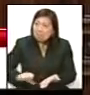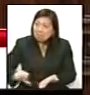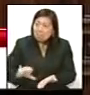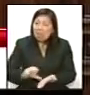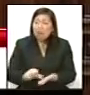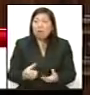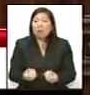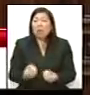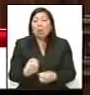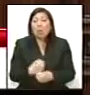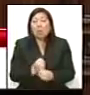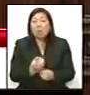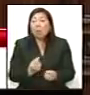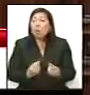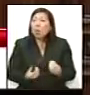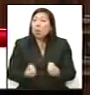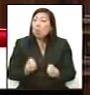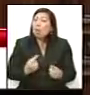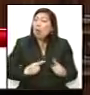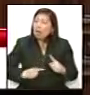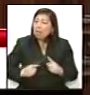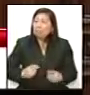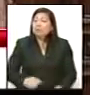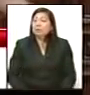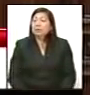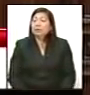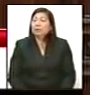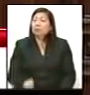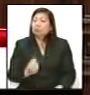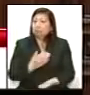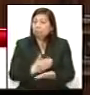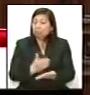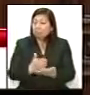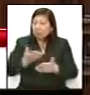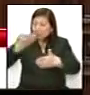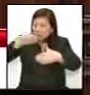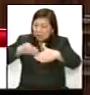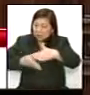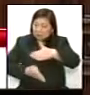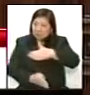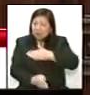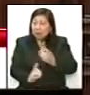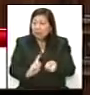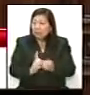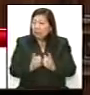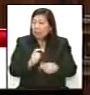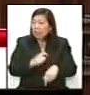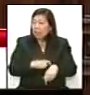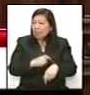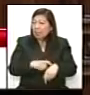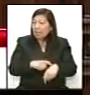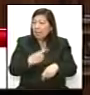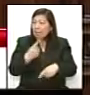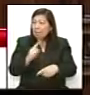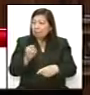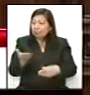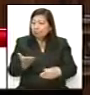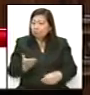hicieran estas obras, como en algunos casos se ha hecho, de estacionamiento subterráneo a cambio de un tiempo para estacionar el